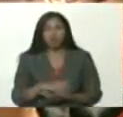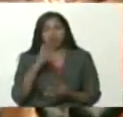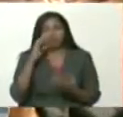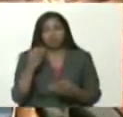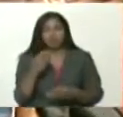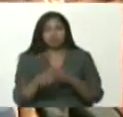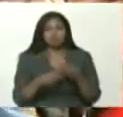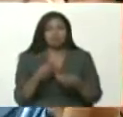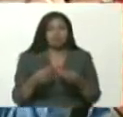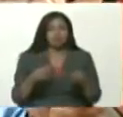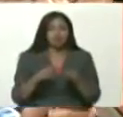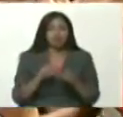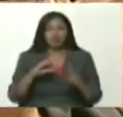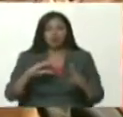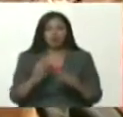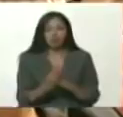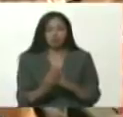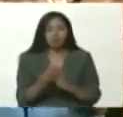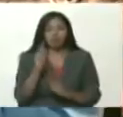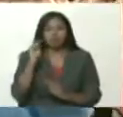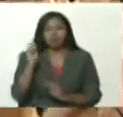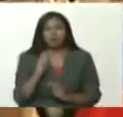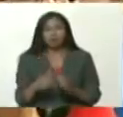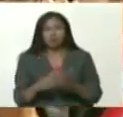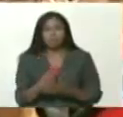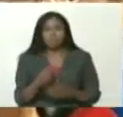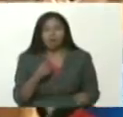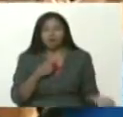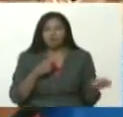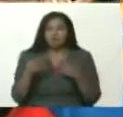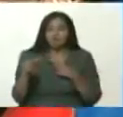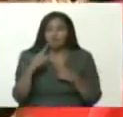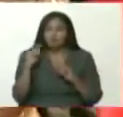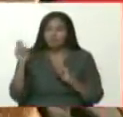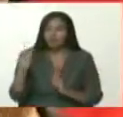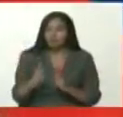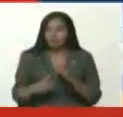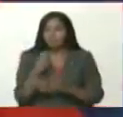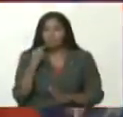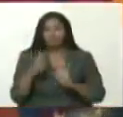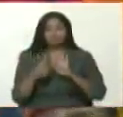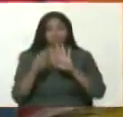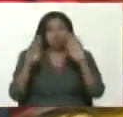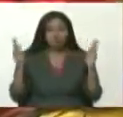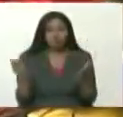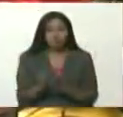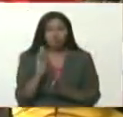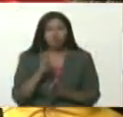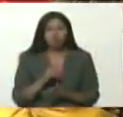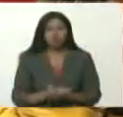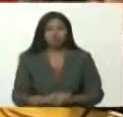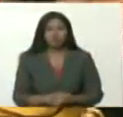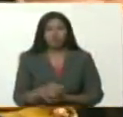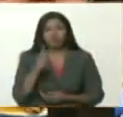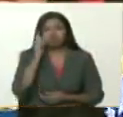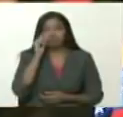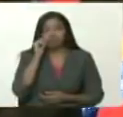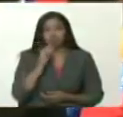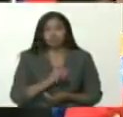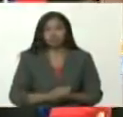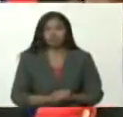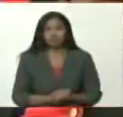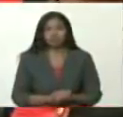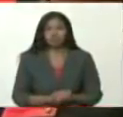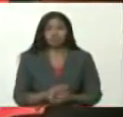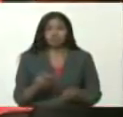expresa en la cultura, con talento de exportación, reconocido en el mundo. Estos muchachos